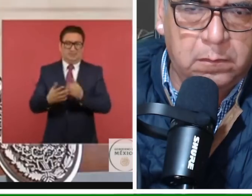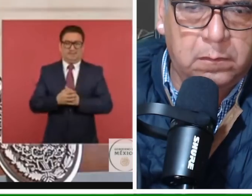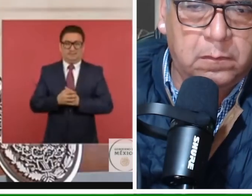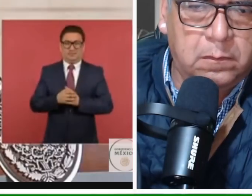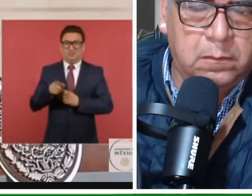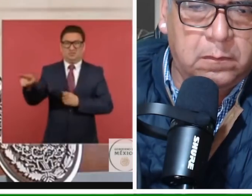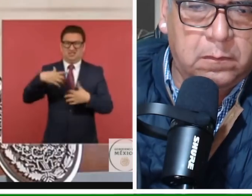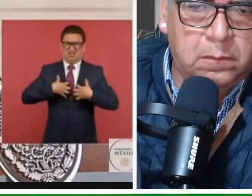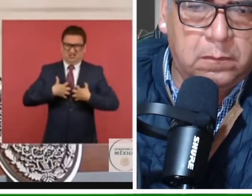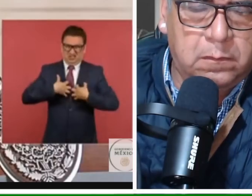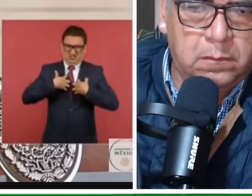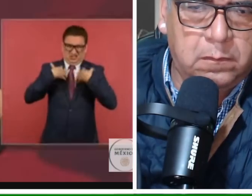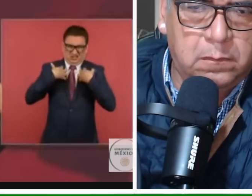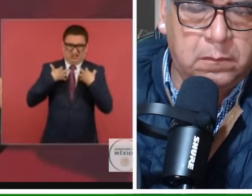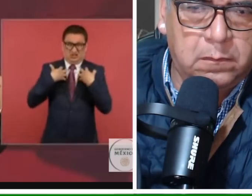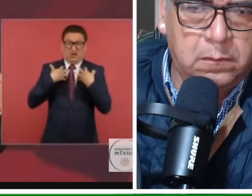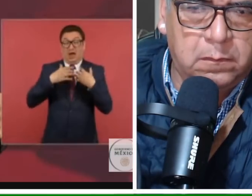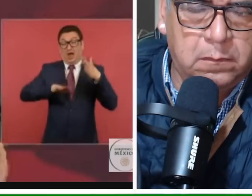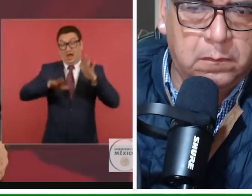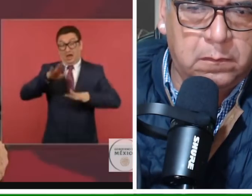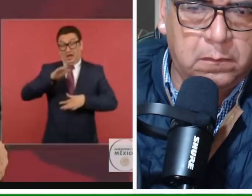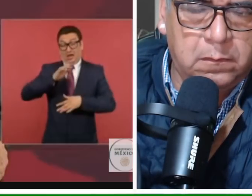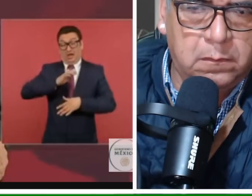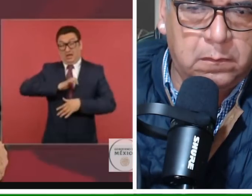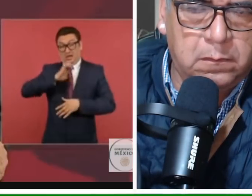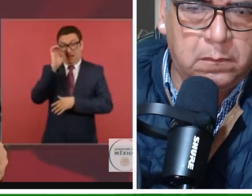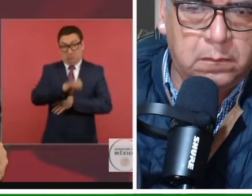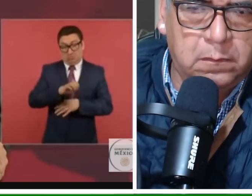del coraje y a veces hasta el odio, ¿no?